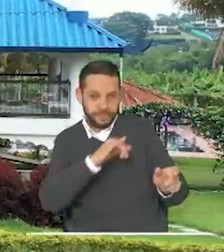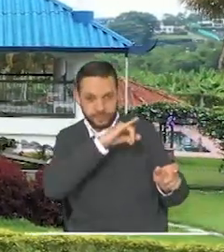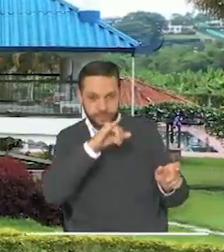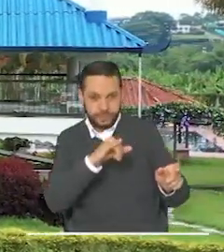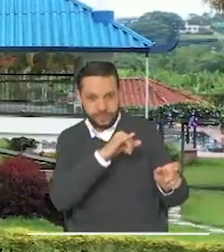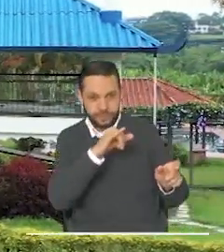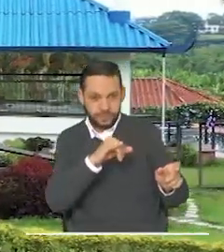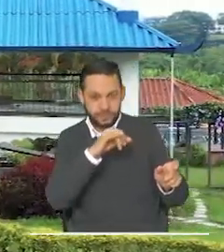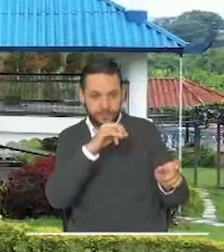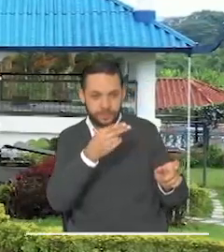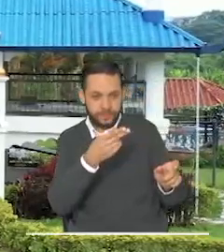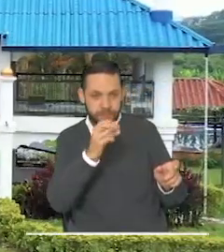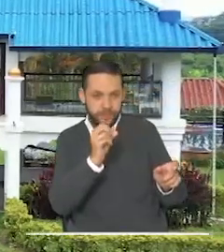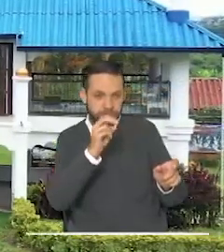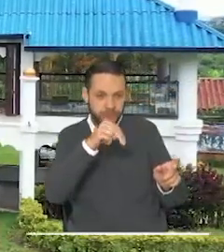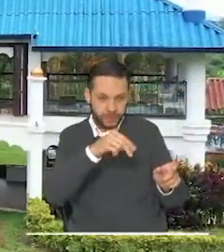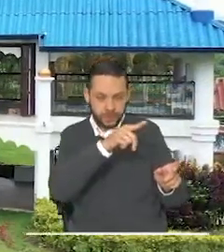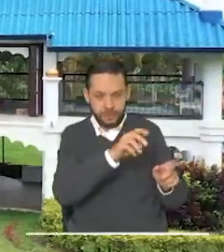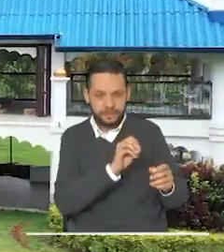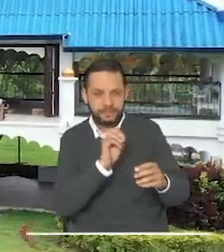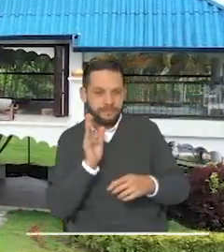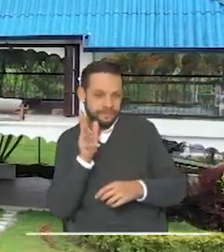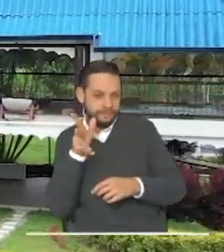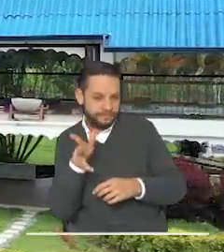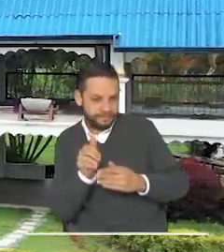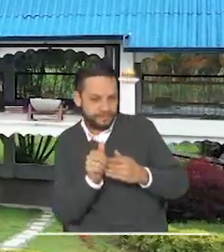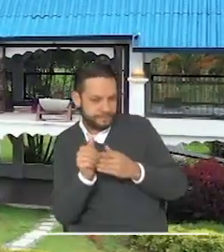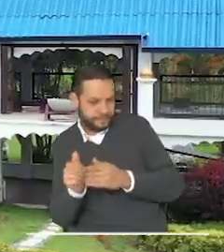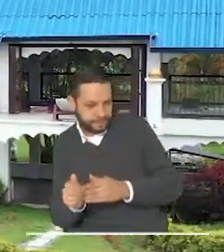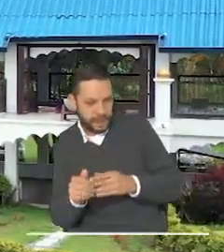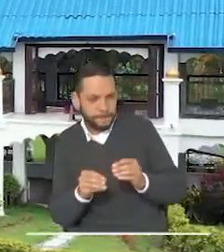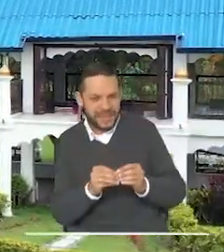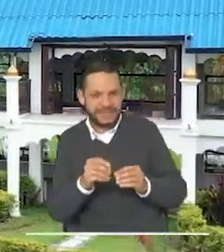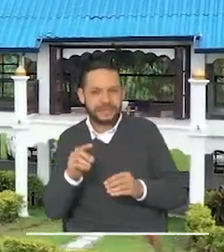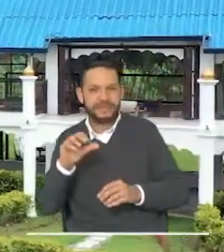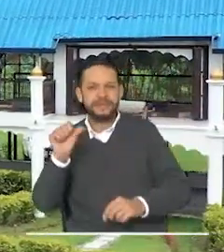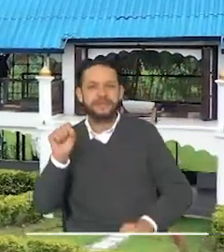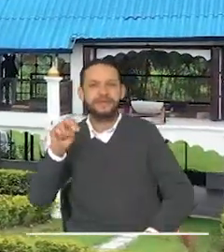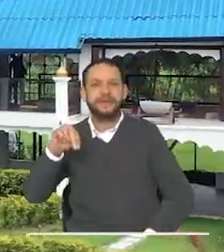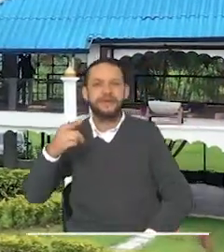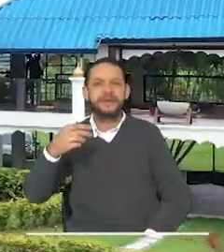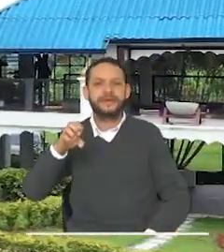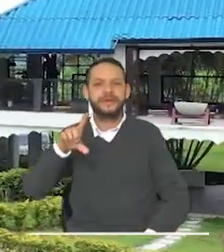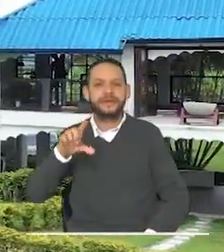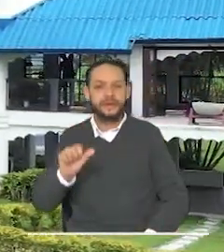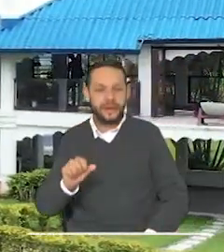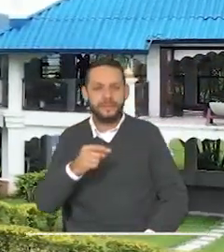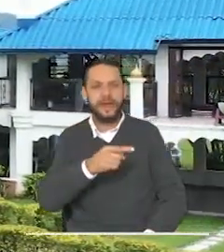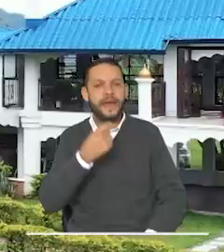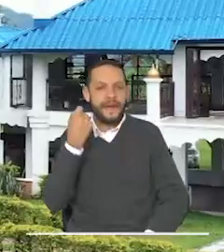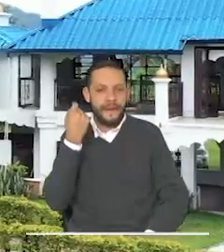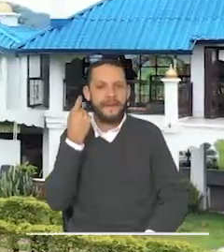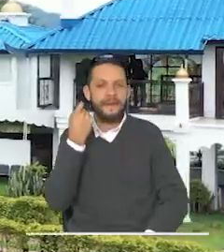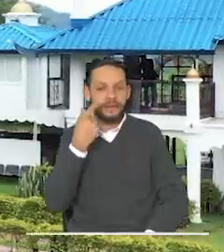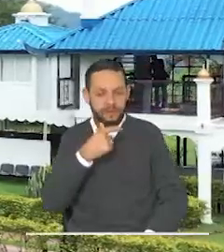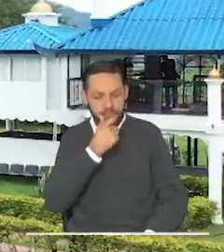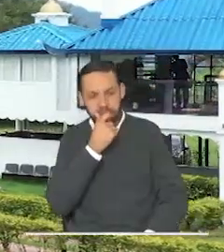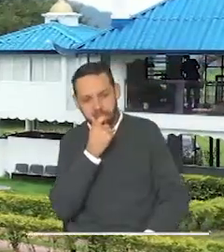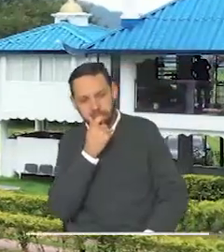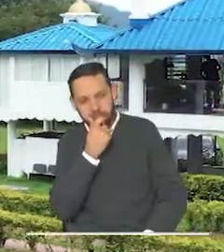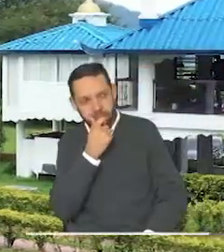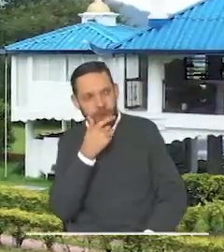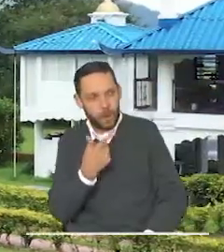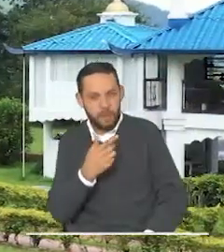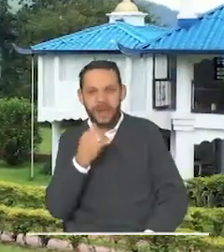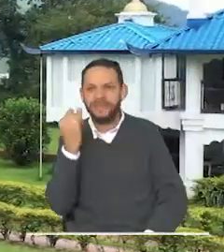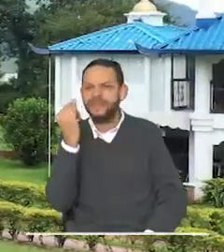que luego siga la doctora Ángela Arango psiquiatra en un proceso de entender primero cuando yo le digo que yo muestro aquí en